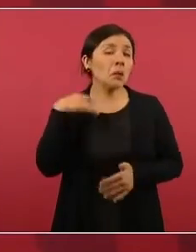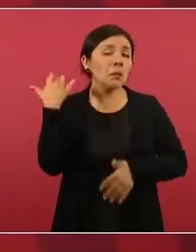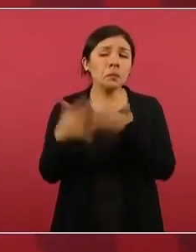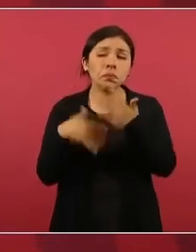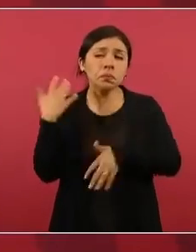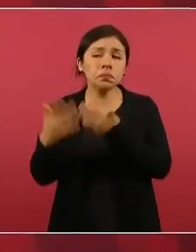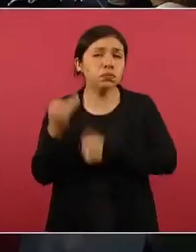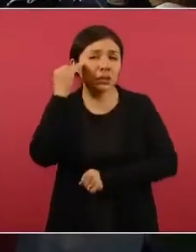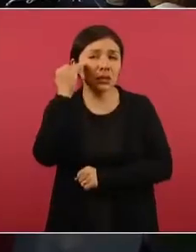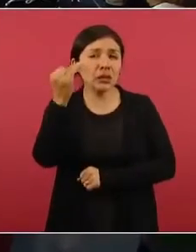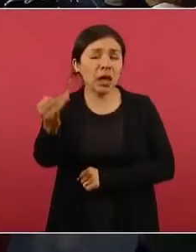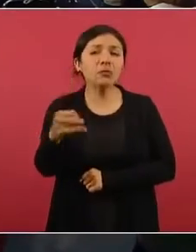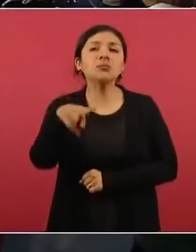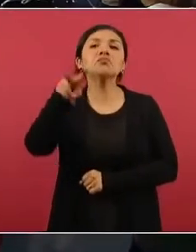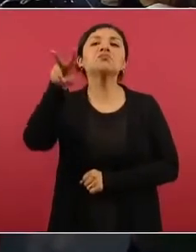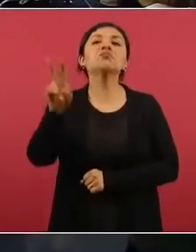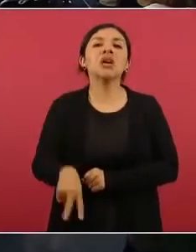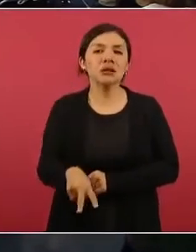fuera,